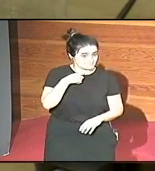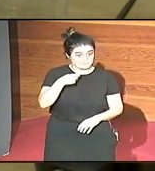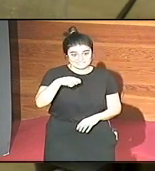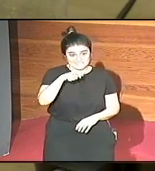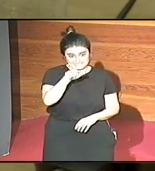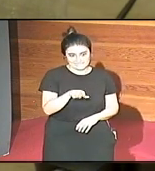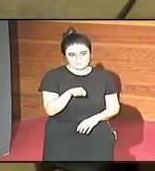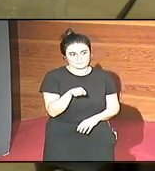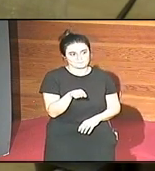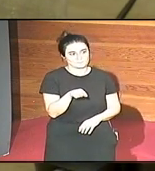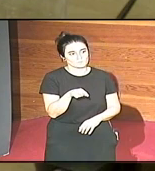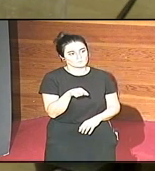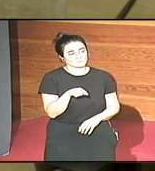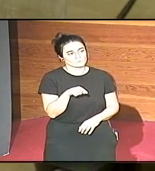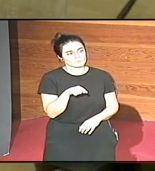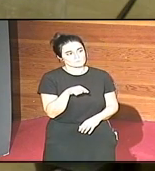obviamente